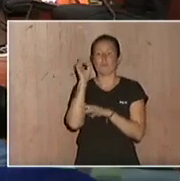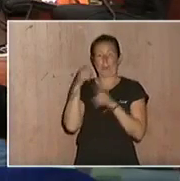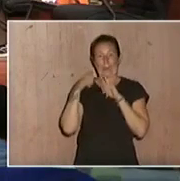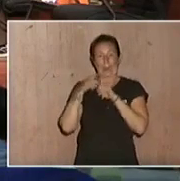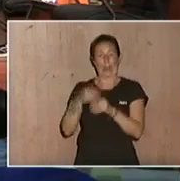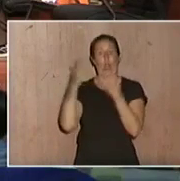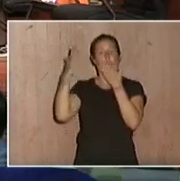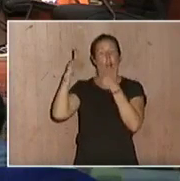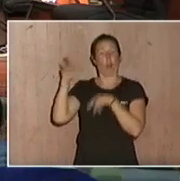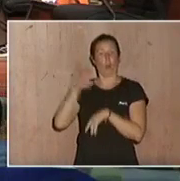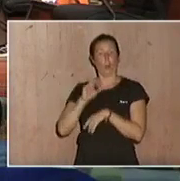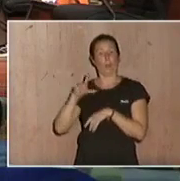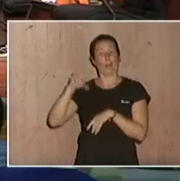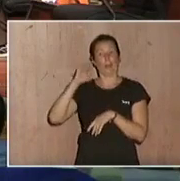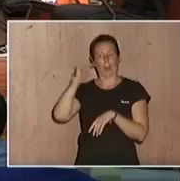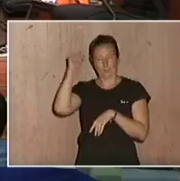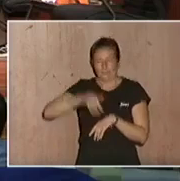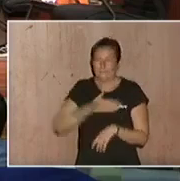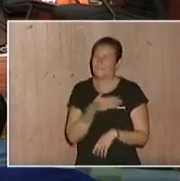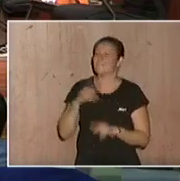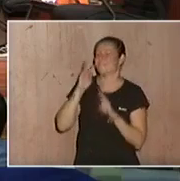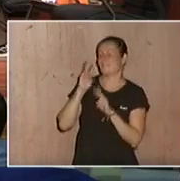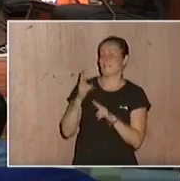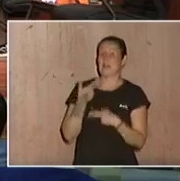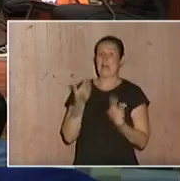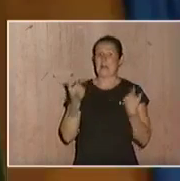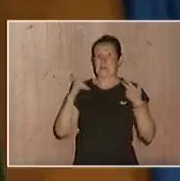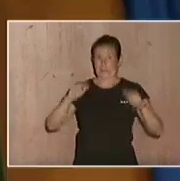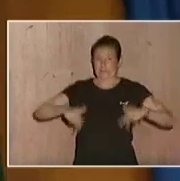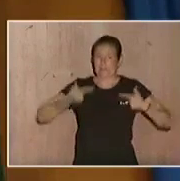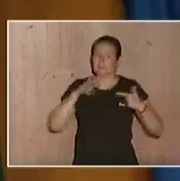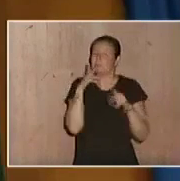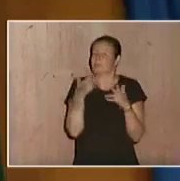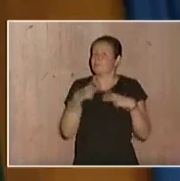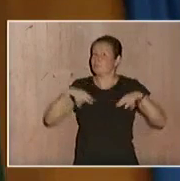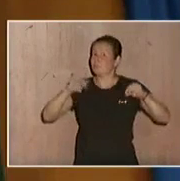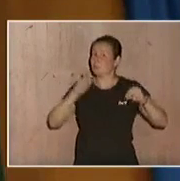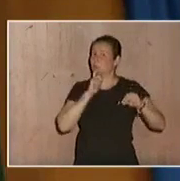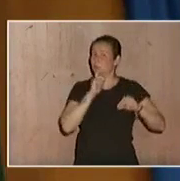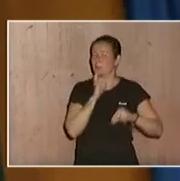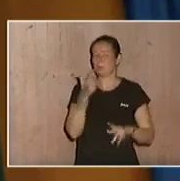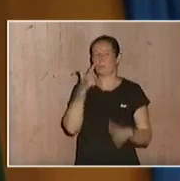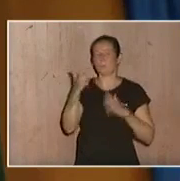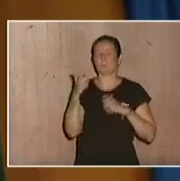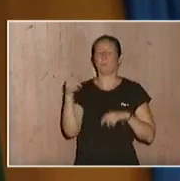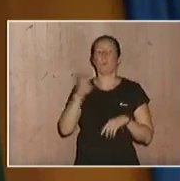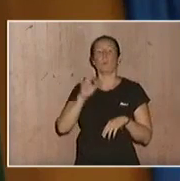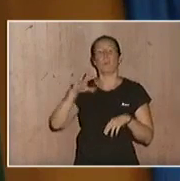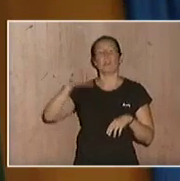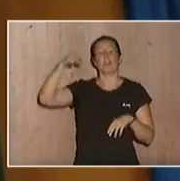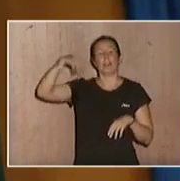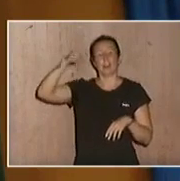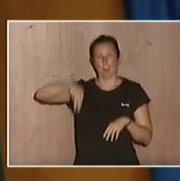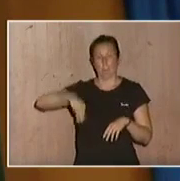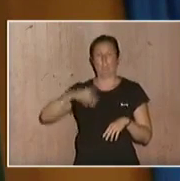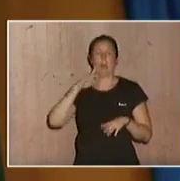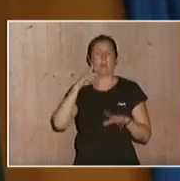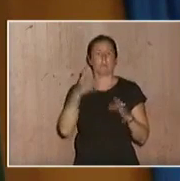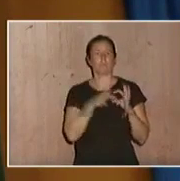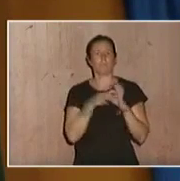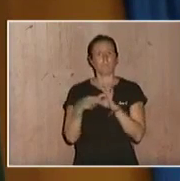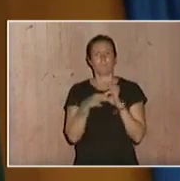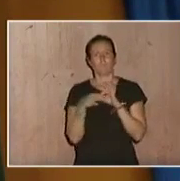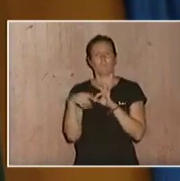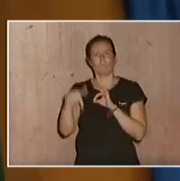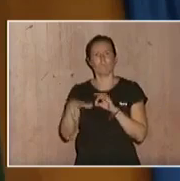William. Permítanme, para terminar, destacar el vínculo que William tiene con la Universidad de